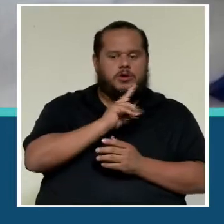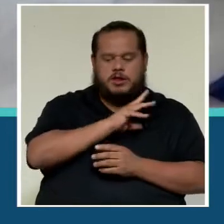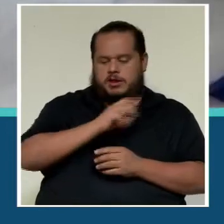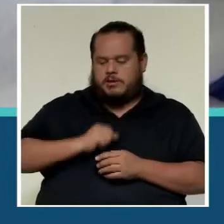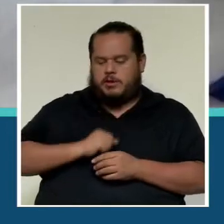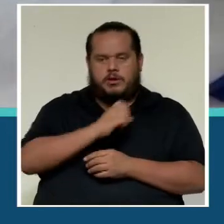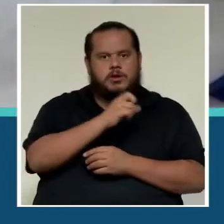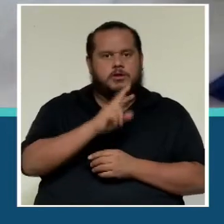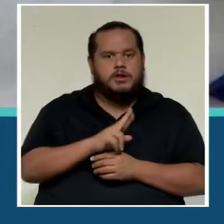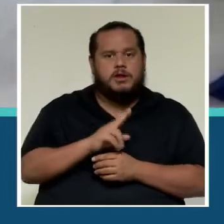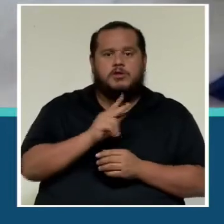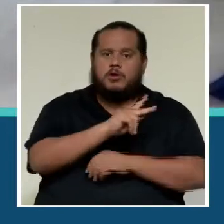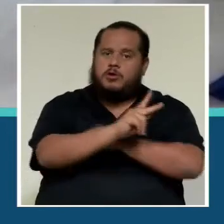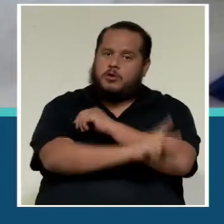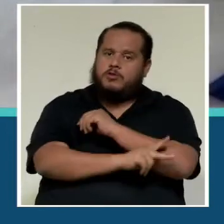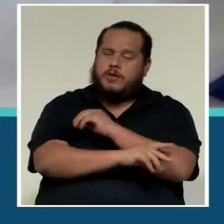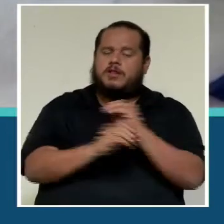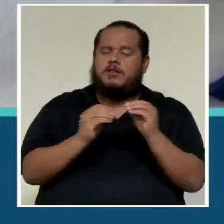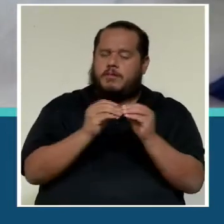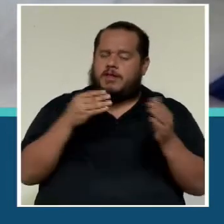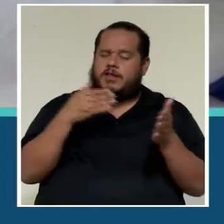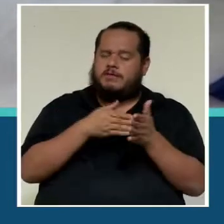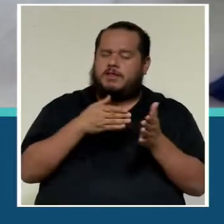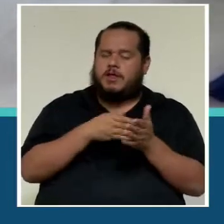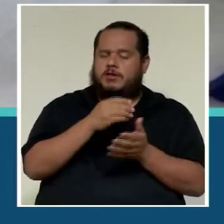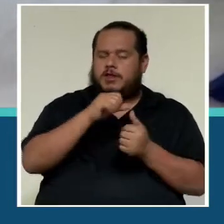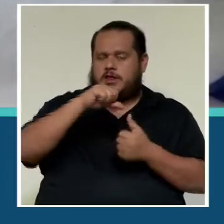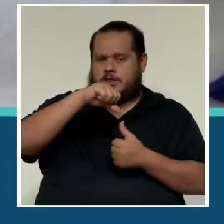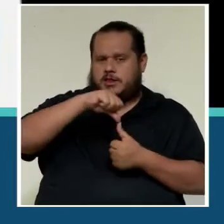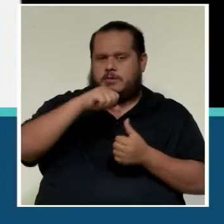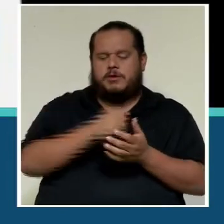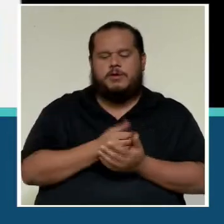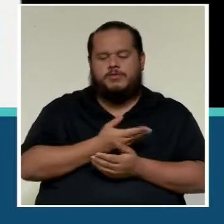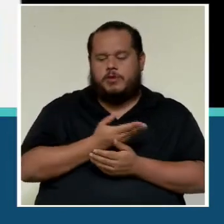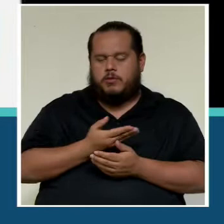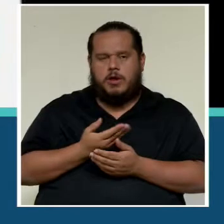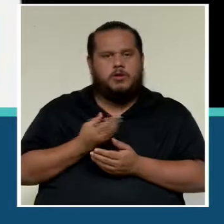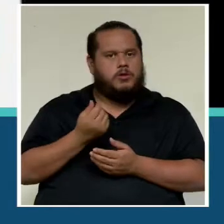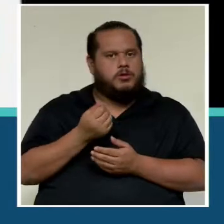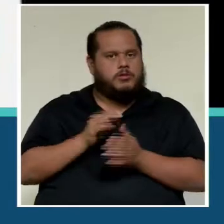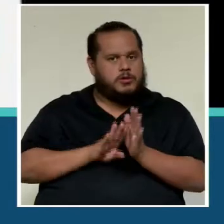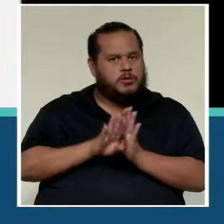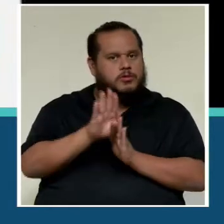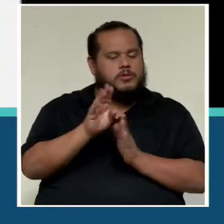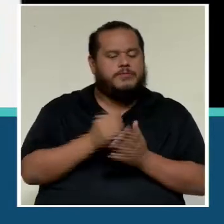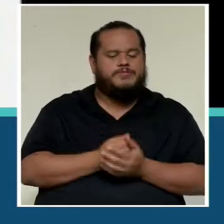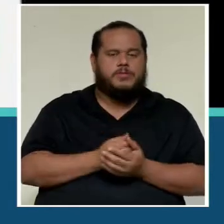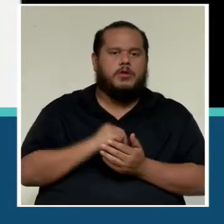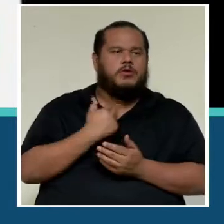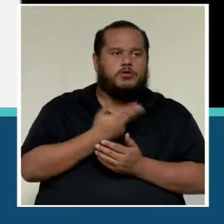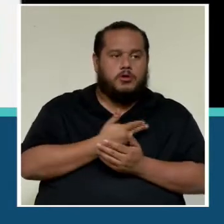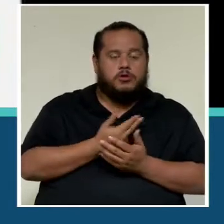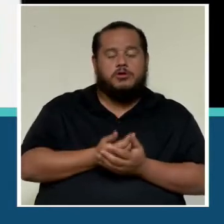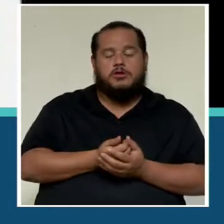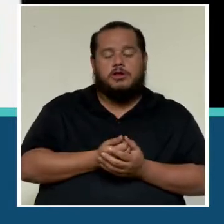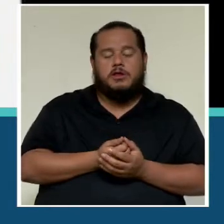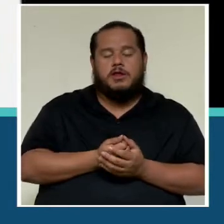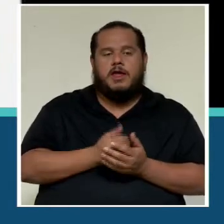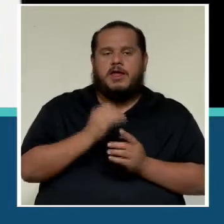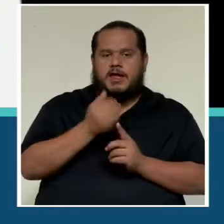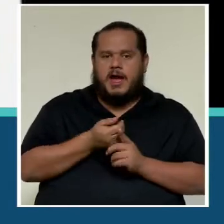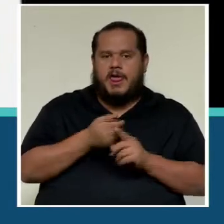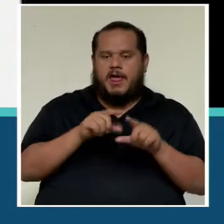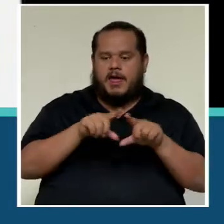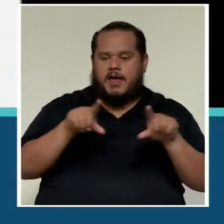los países más afectados de Centroamérica. Cuando los precios suben, nosotros, los consumidores, cada